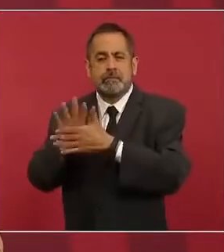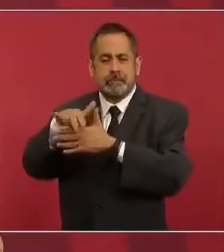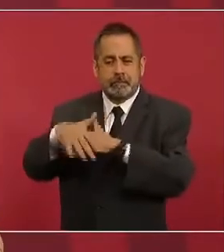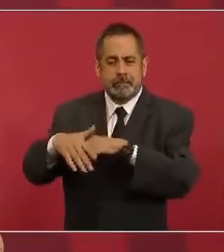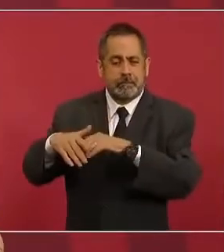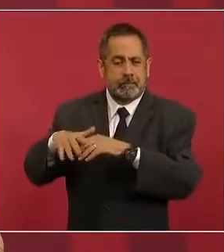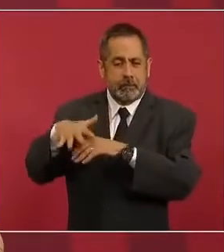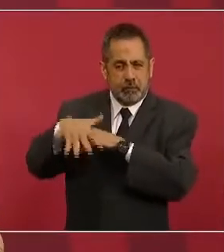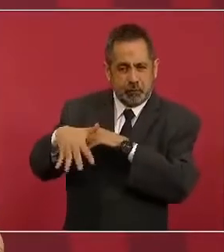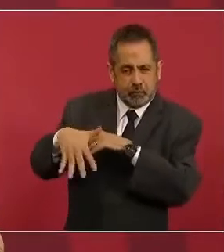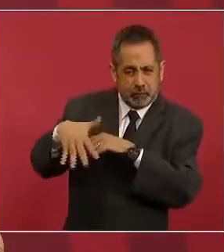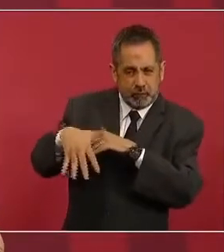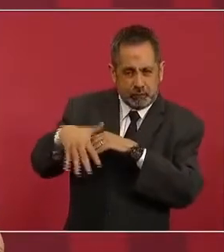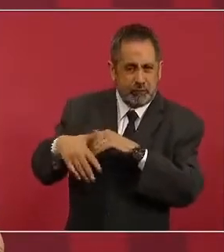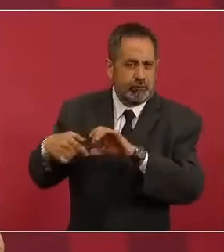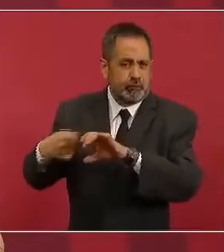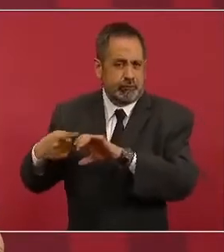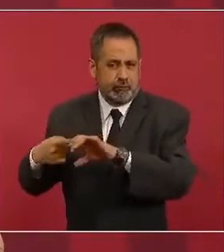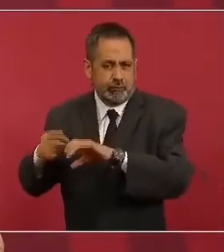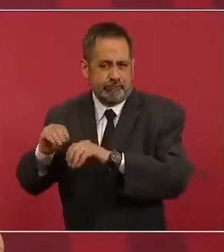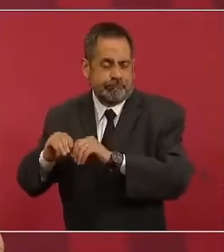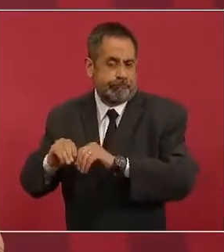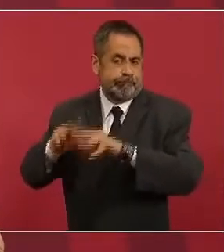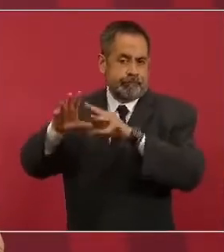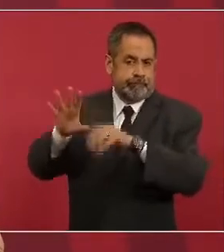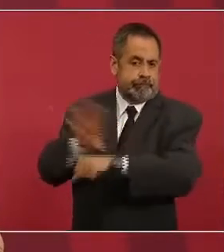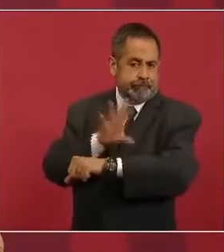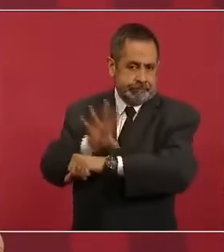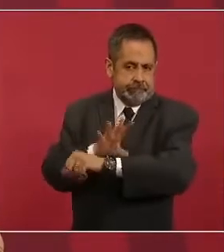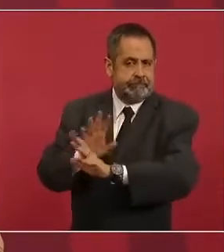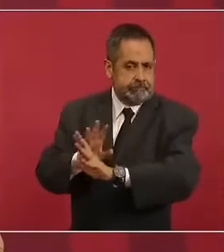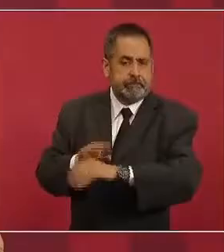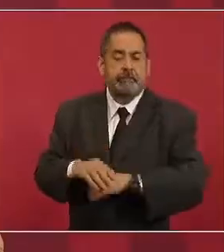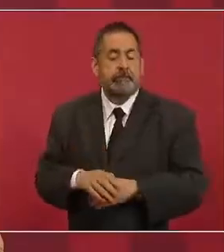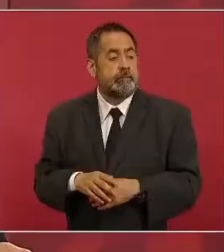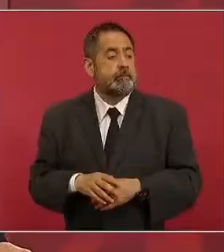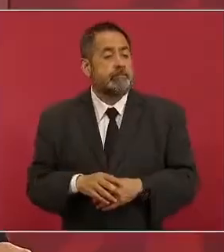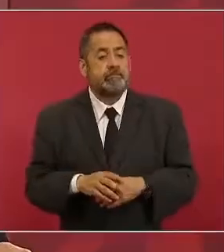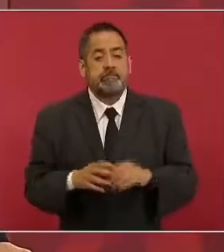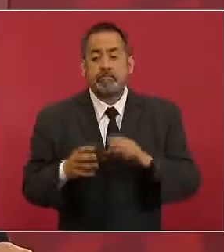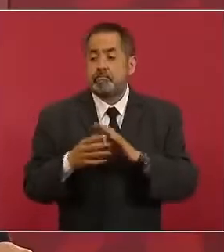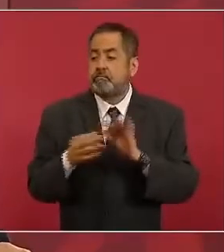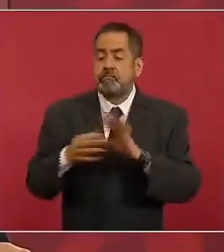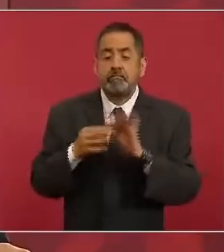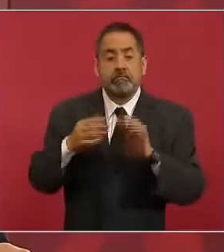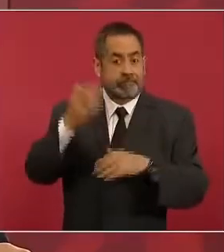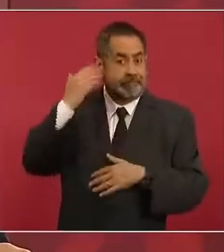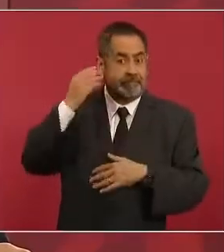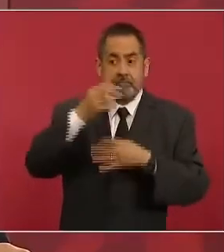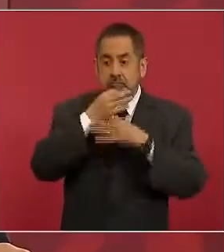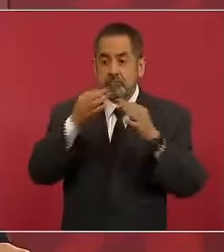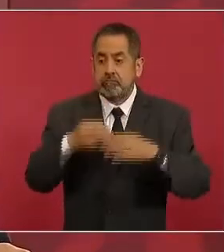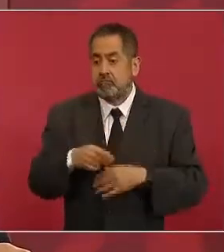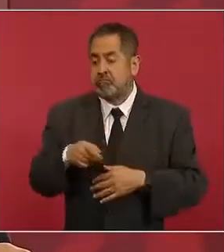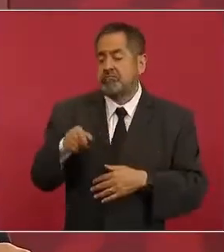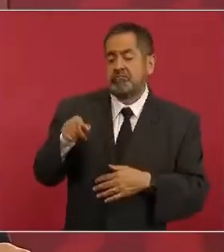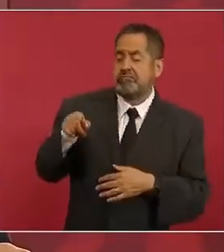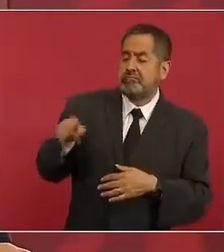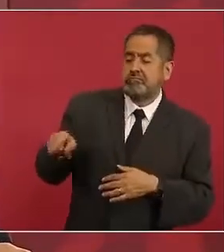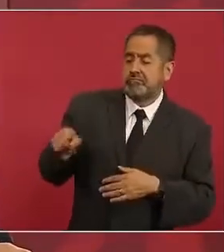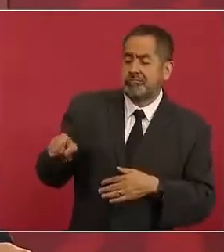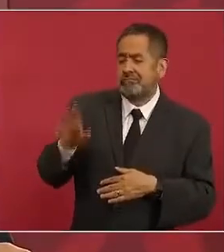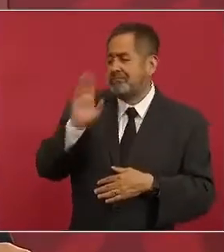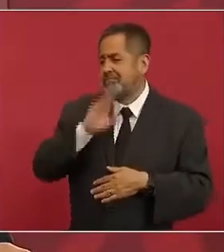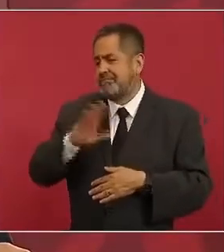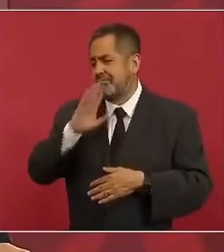con el engaño, la mentira de que la energía que se produce en las hidroeléctricas